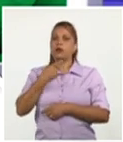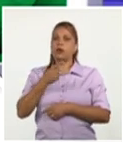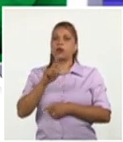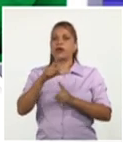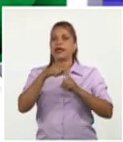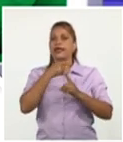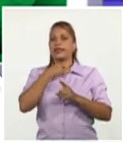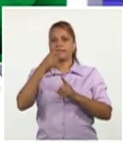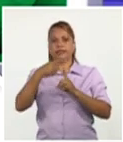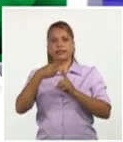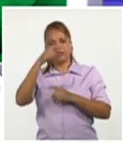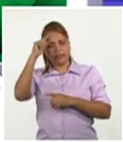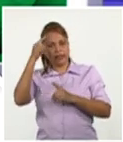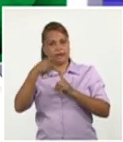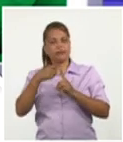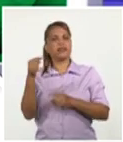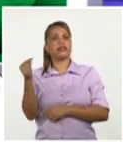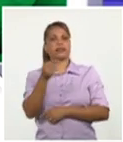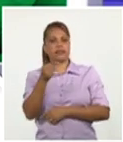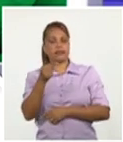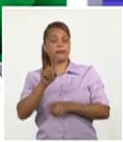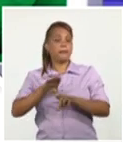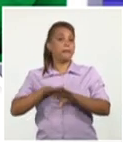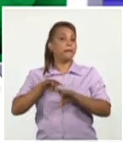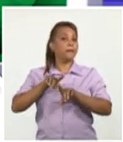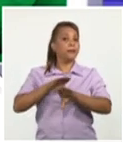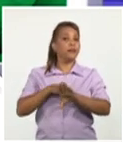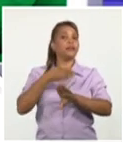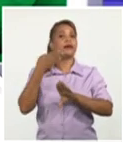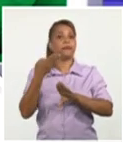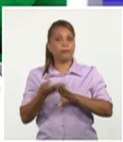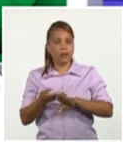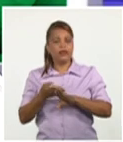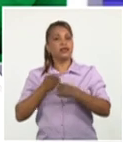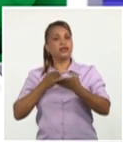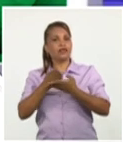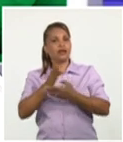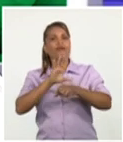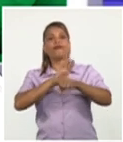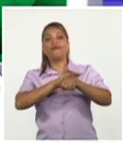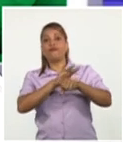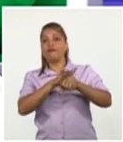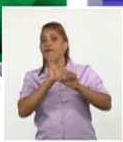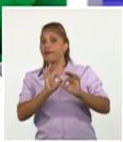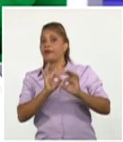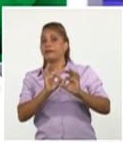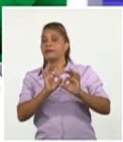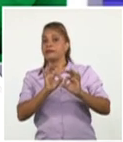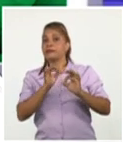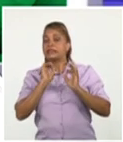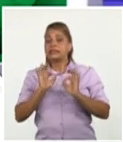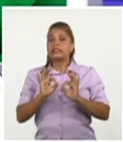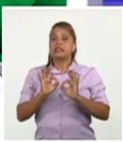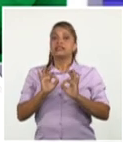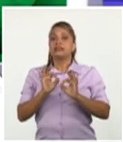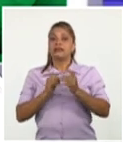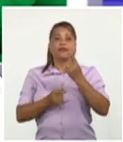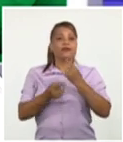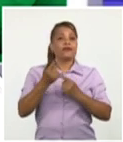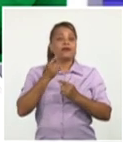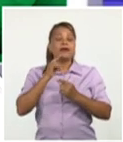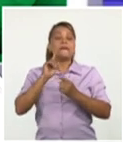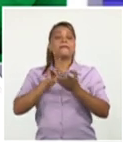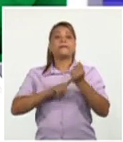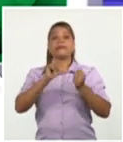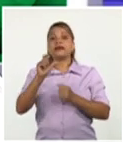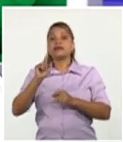fue negativo, pero después, al persistir la sintomatología, fue realmente el PCR que se